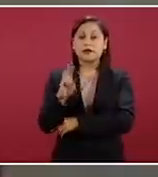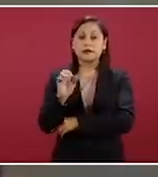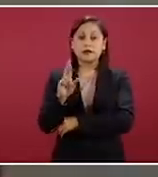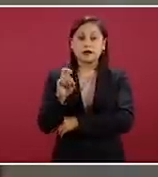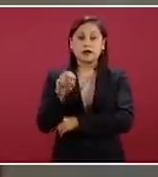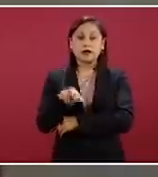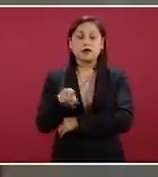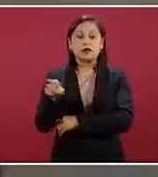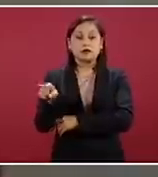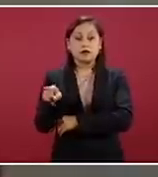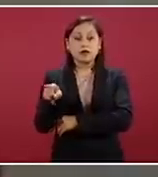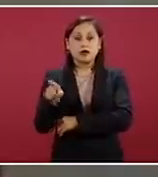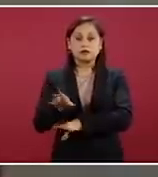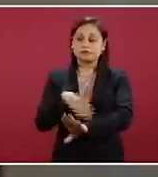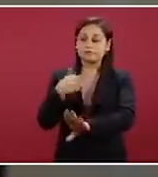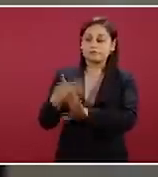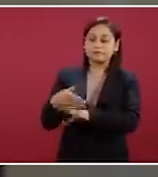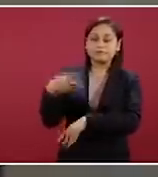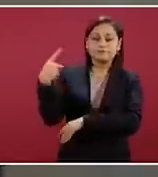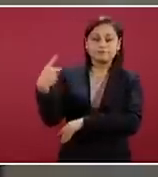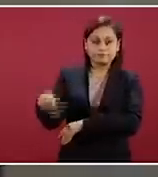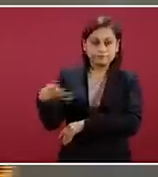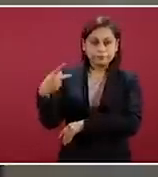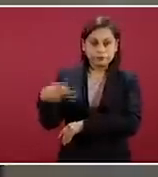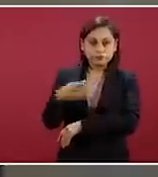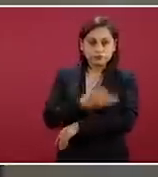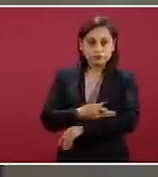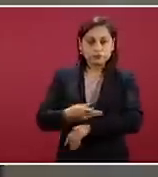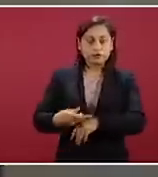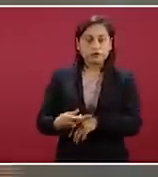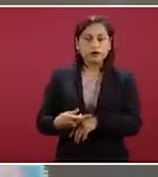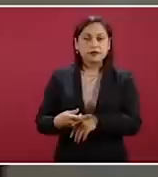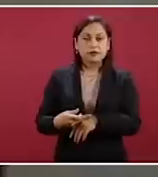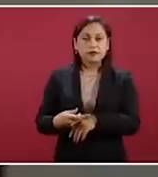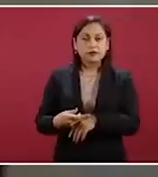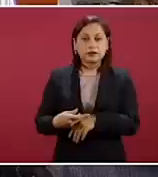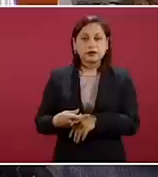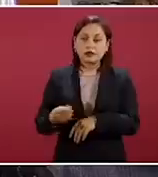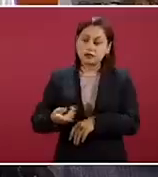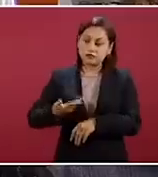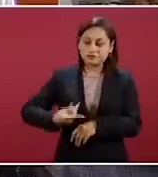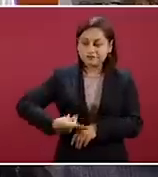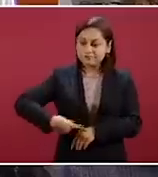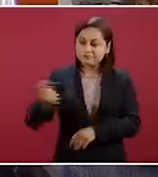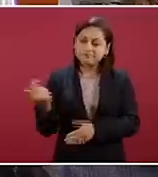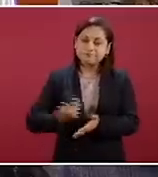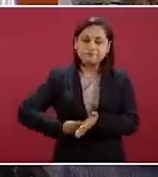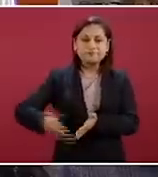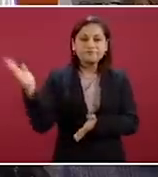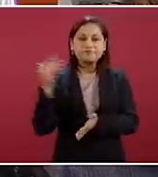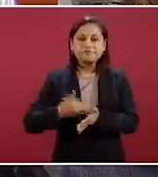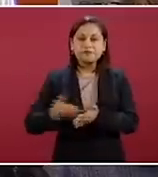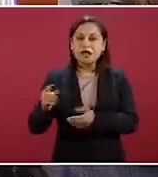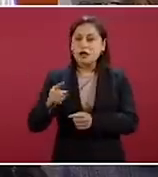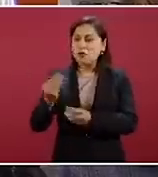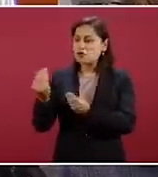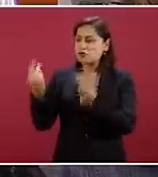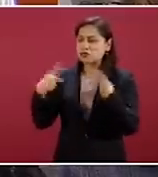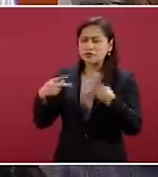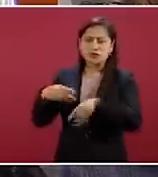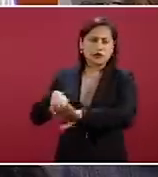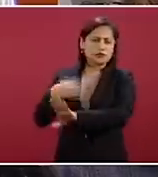con consignas en su contra, exigiéndoles que salieran del país, llamándolos vendepatrias, ataques